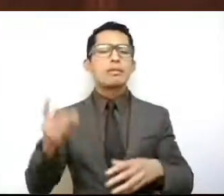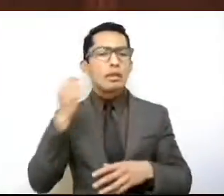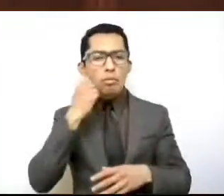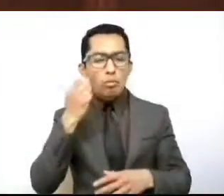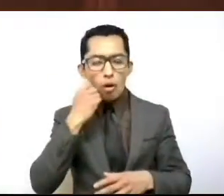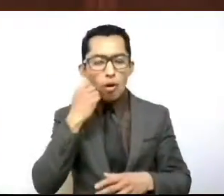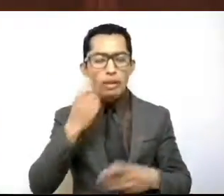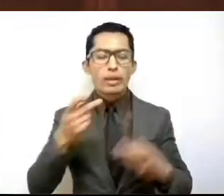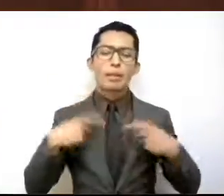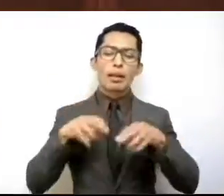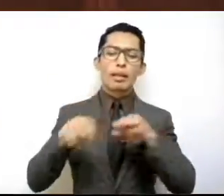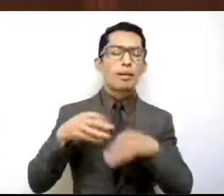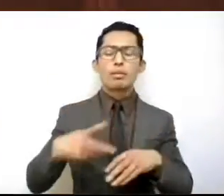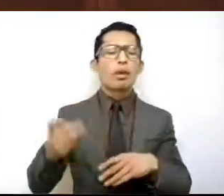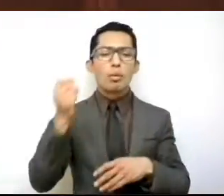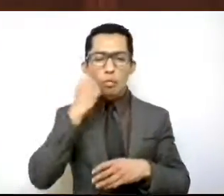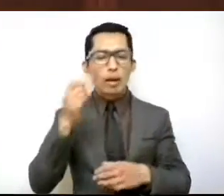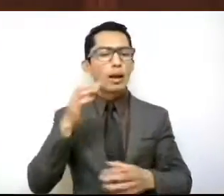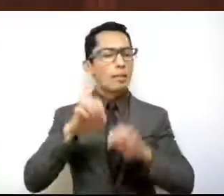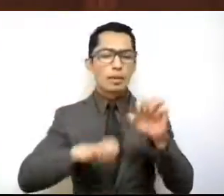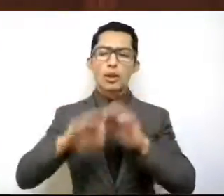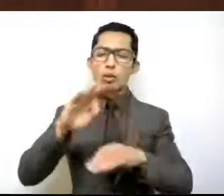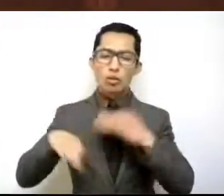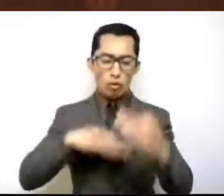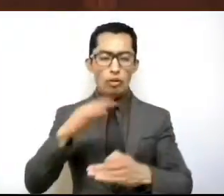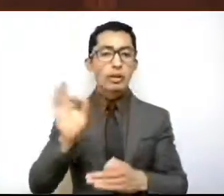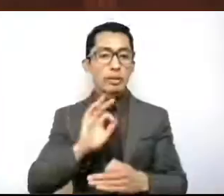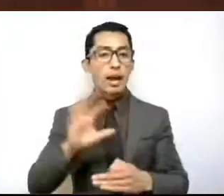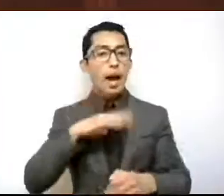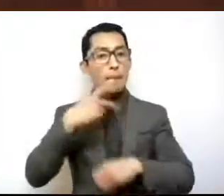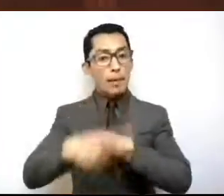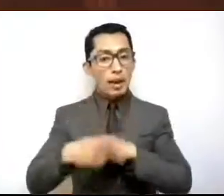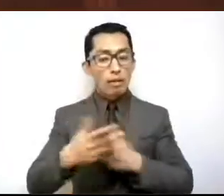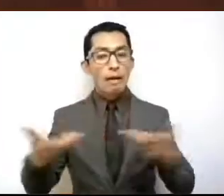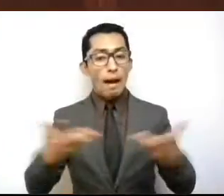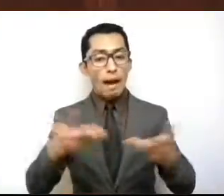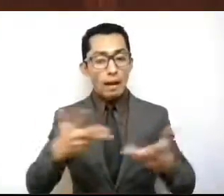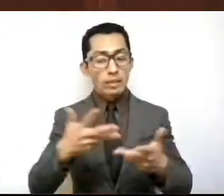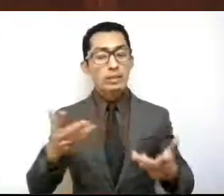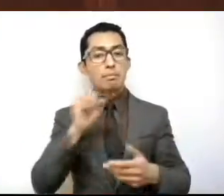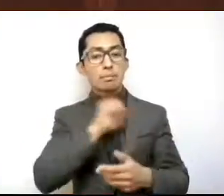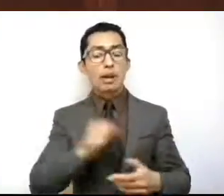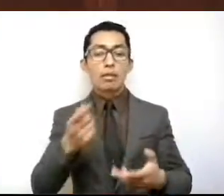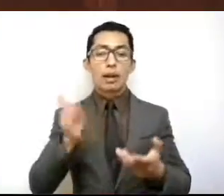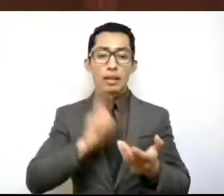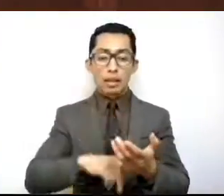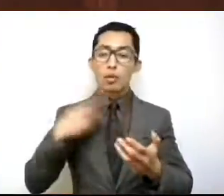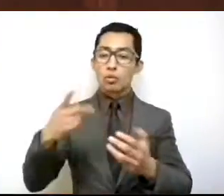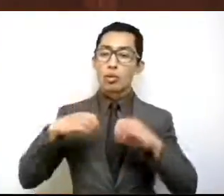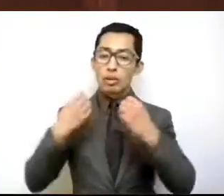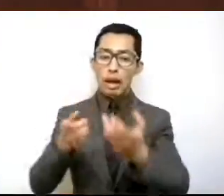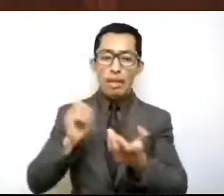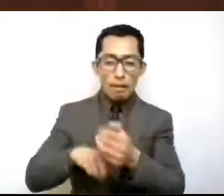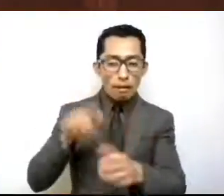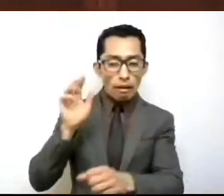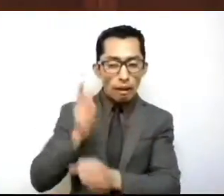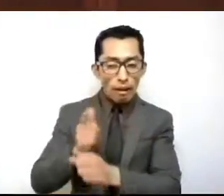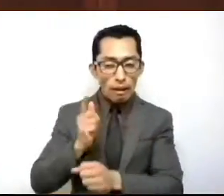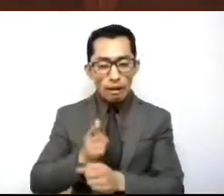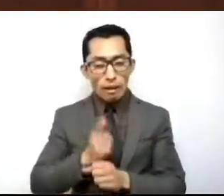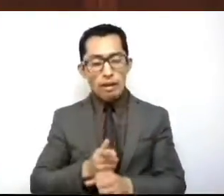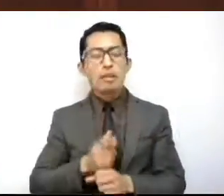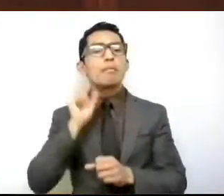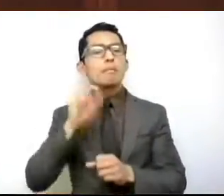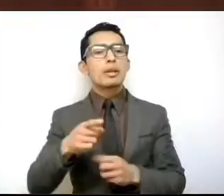sus operaciones, ante los riesgos que se pudieran cometer delitos desde el seno de la organización, lo cual también resulta compatible con